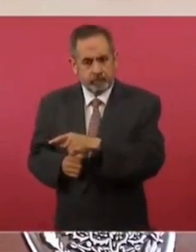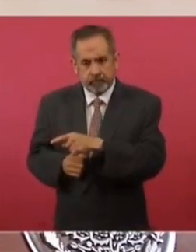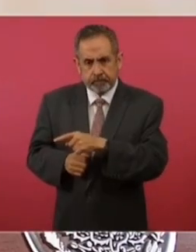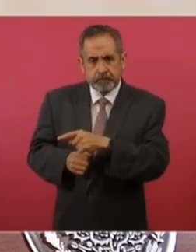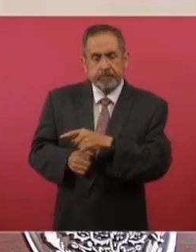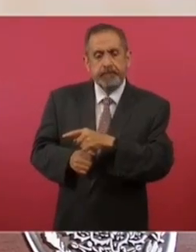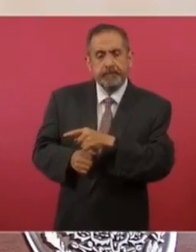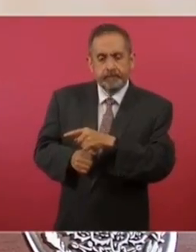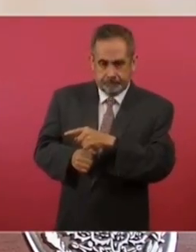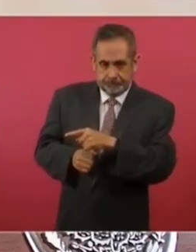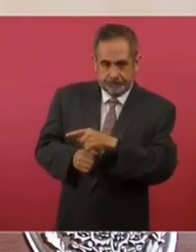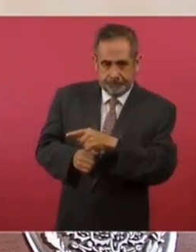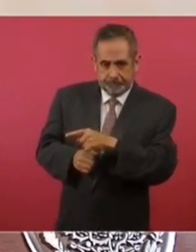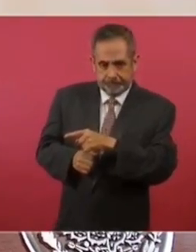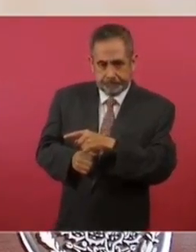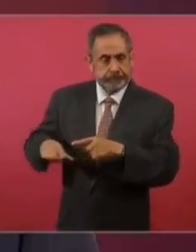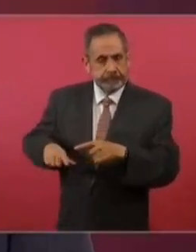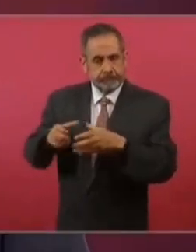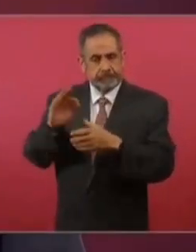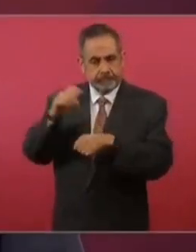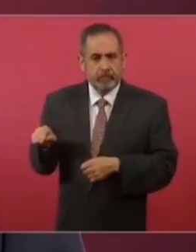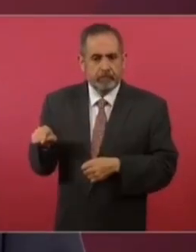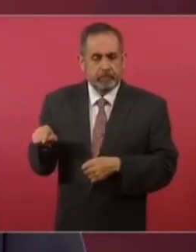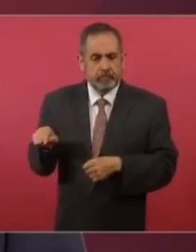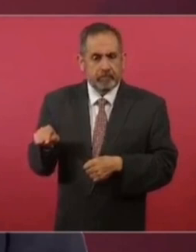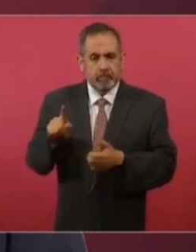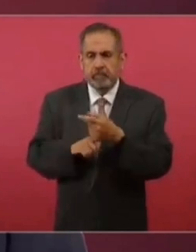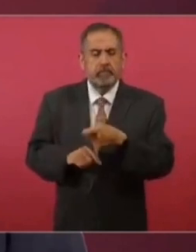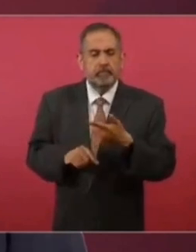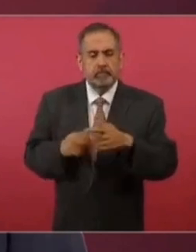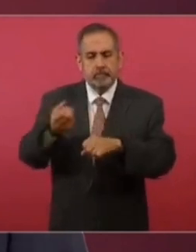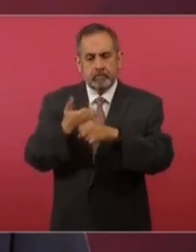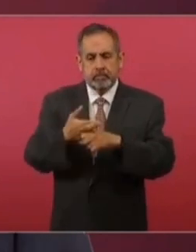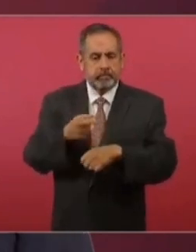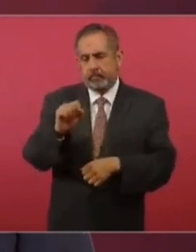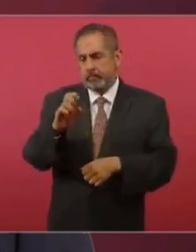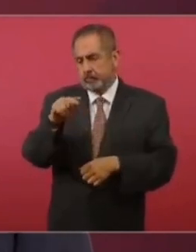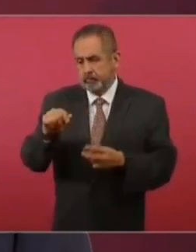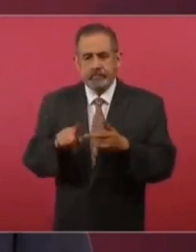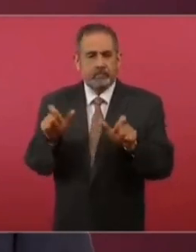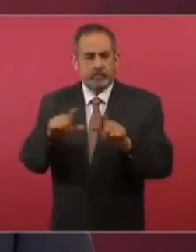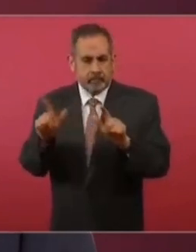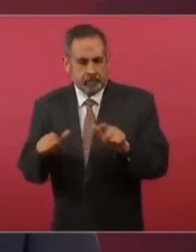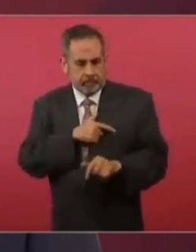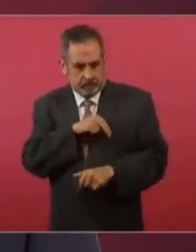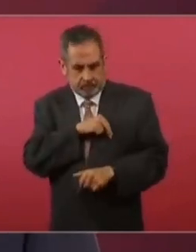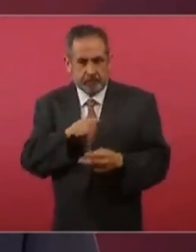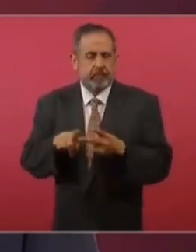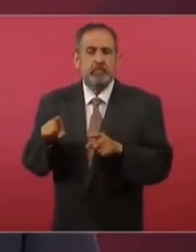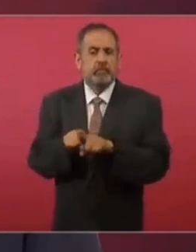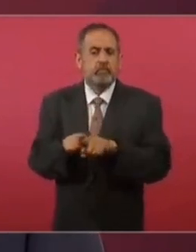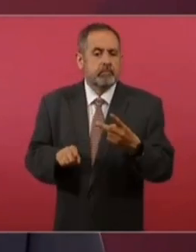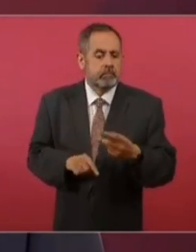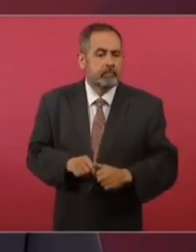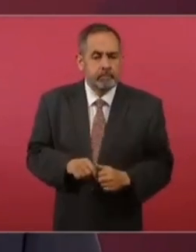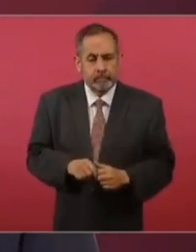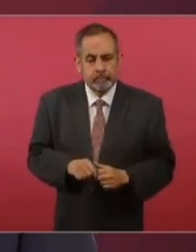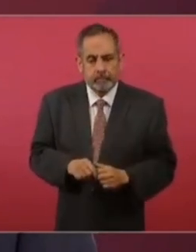elementos del gobierno federal, de la Secretaría de la Defensa, de la Guardia Nacional y también